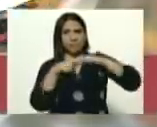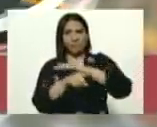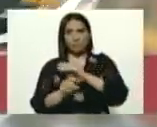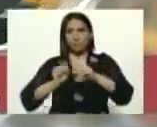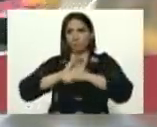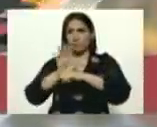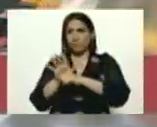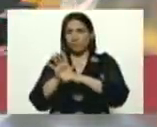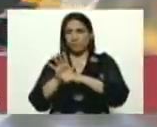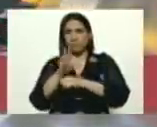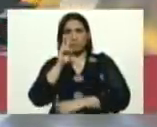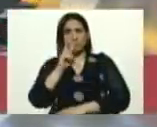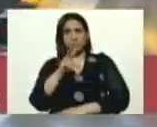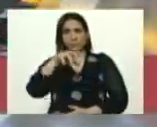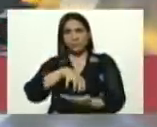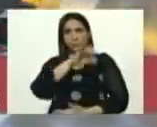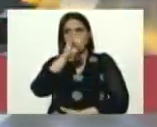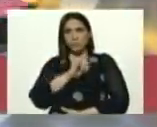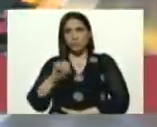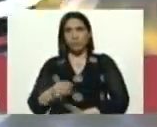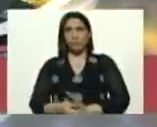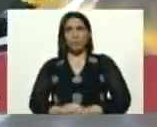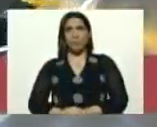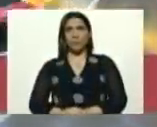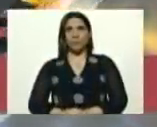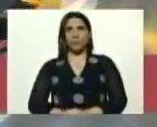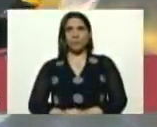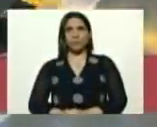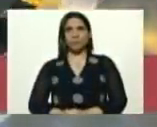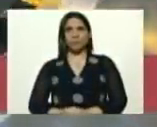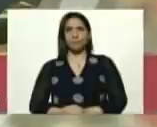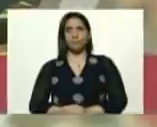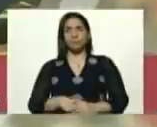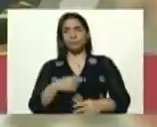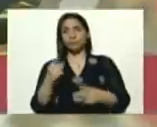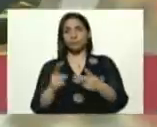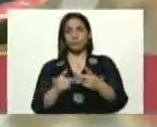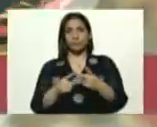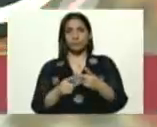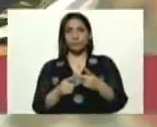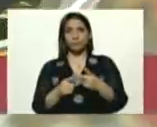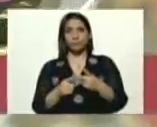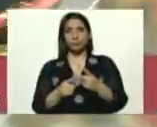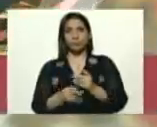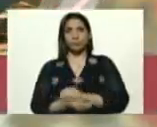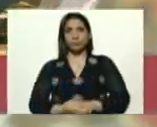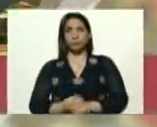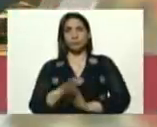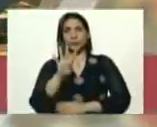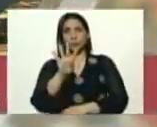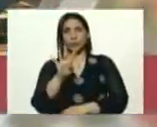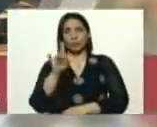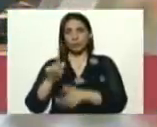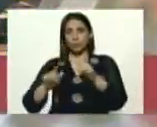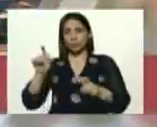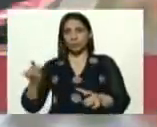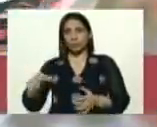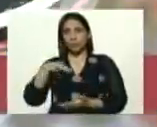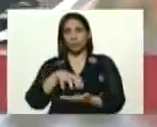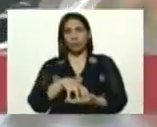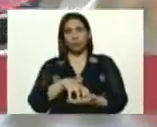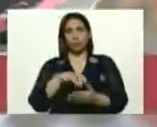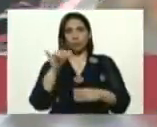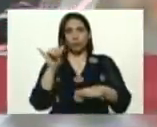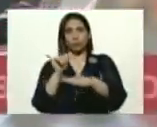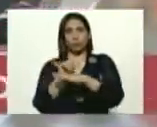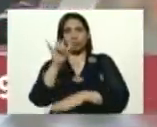está viendo en el estado Zulia. Luego tenemos 4 casos del estado Sucre,